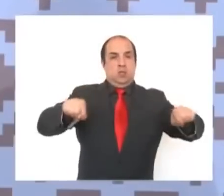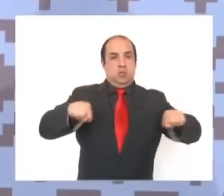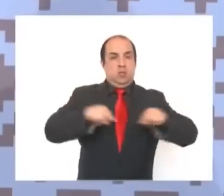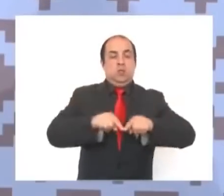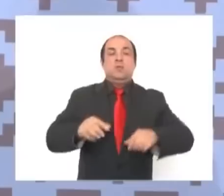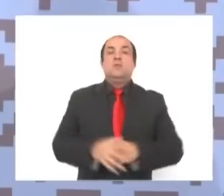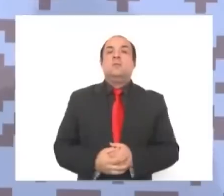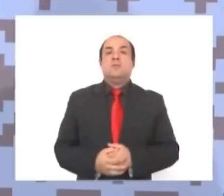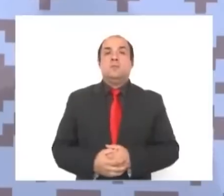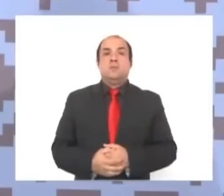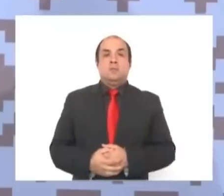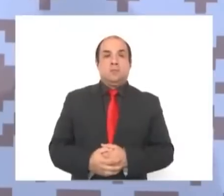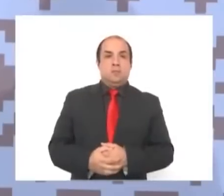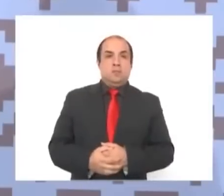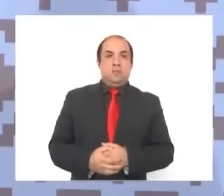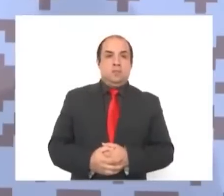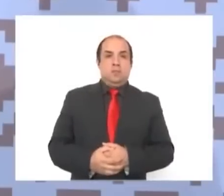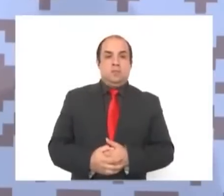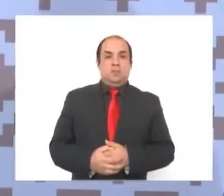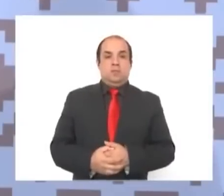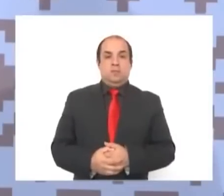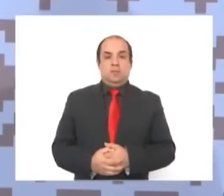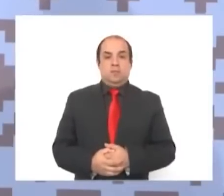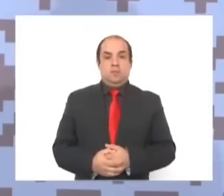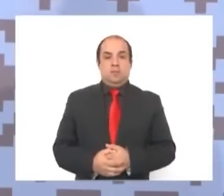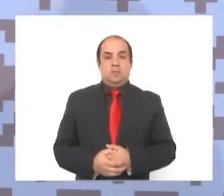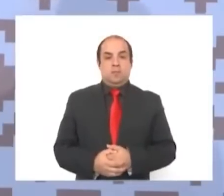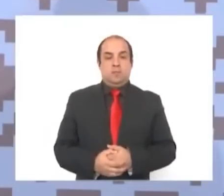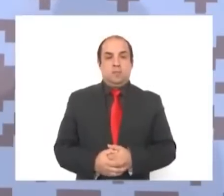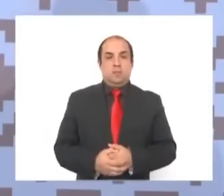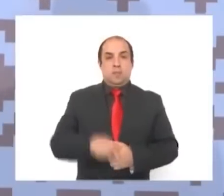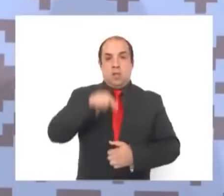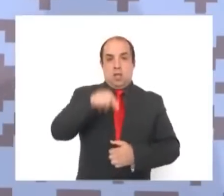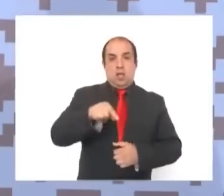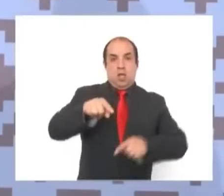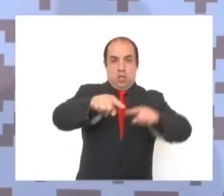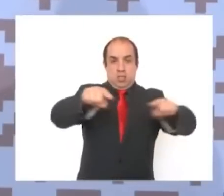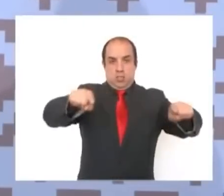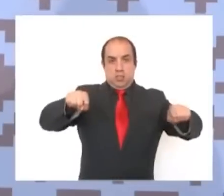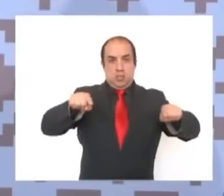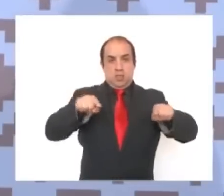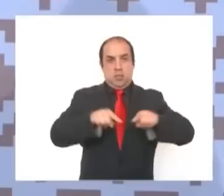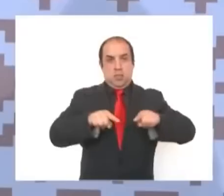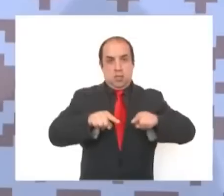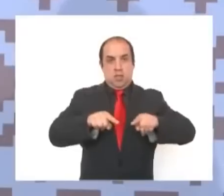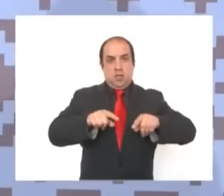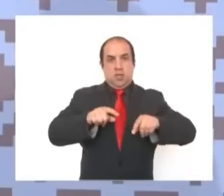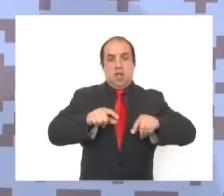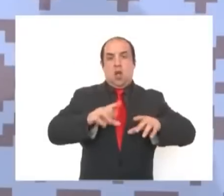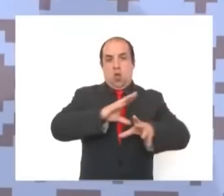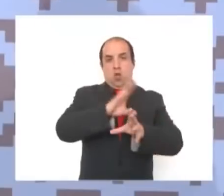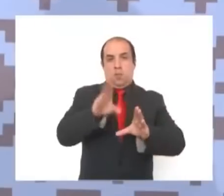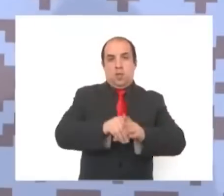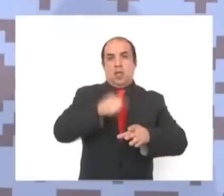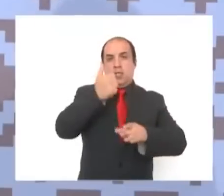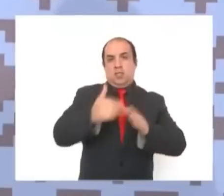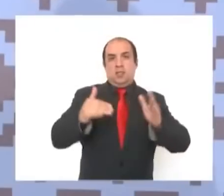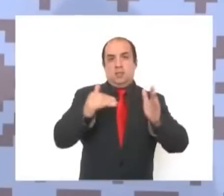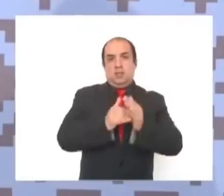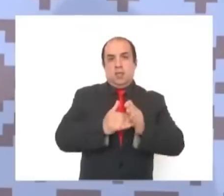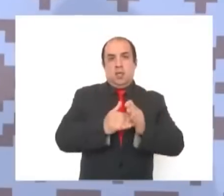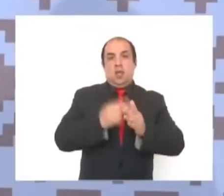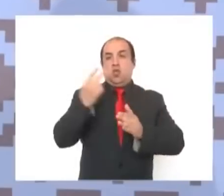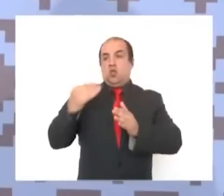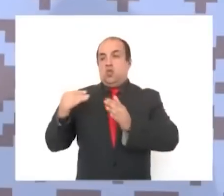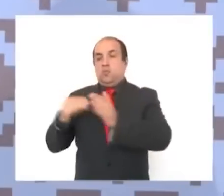En total se desplanta sobre estos 4,000 metros cuadrados. En total la superficie son 6,000. Se dejan 2,000